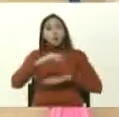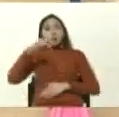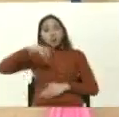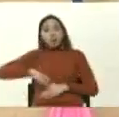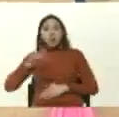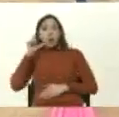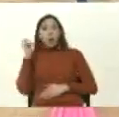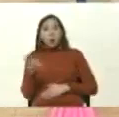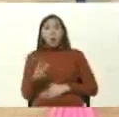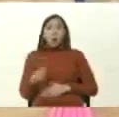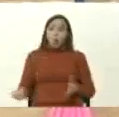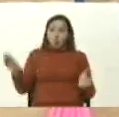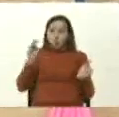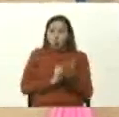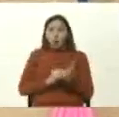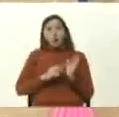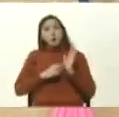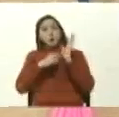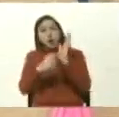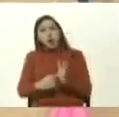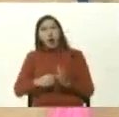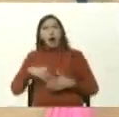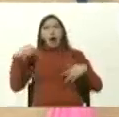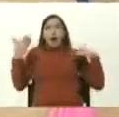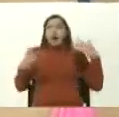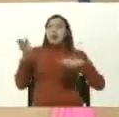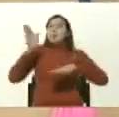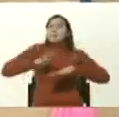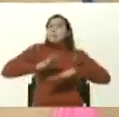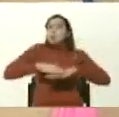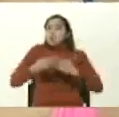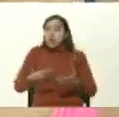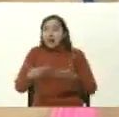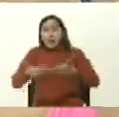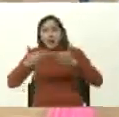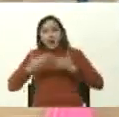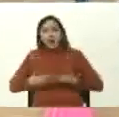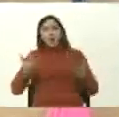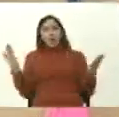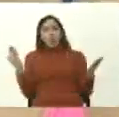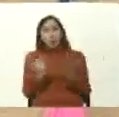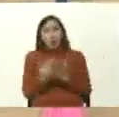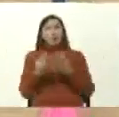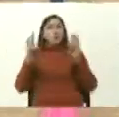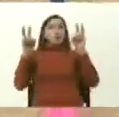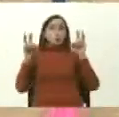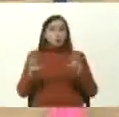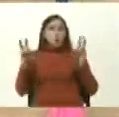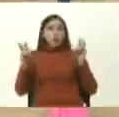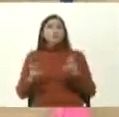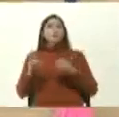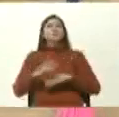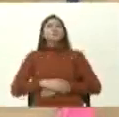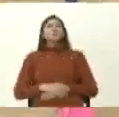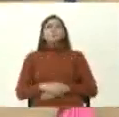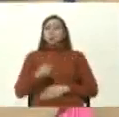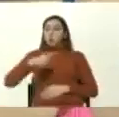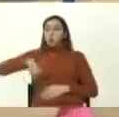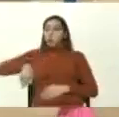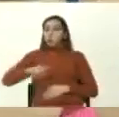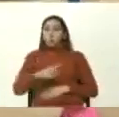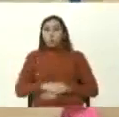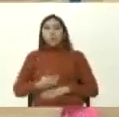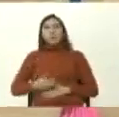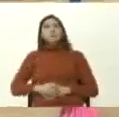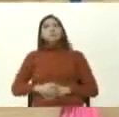se viste y se llena de mucha alegría porque estamos recibiendo nuestra propia institución, la cual todos ustedes